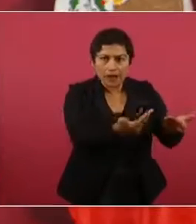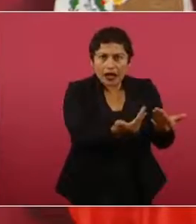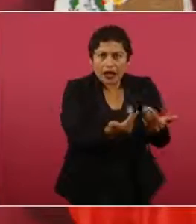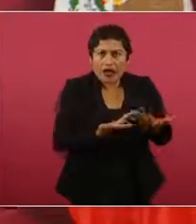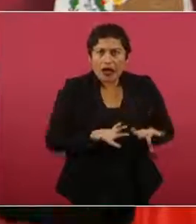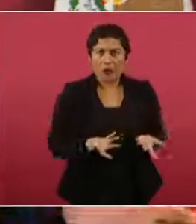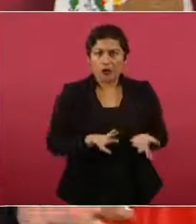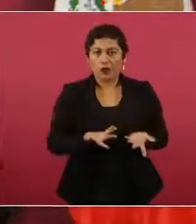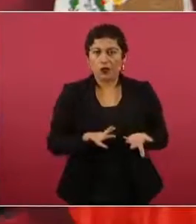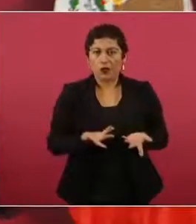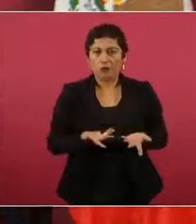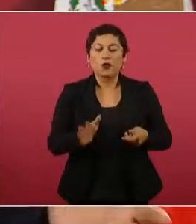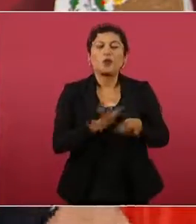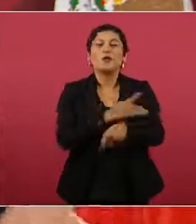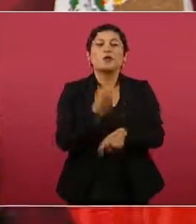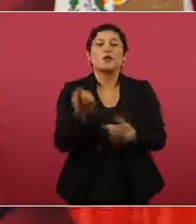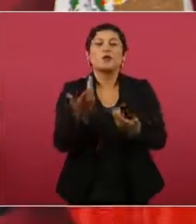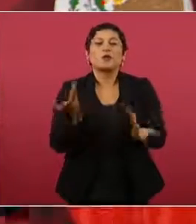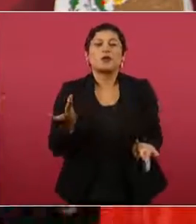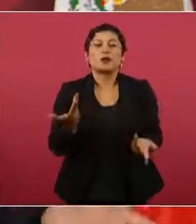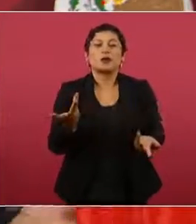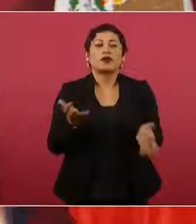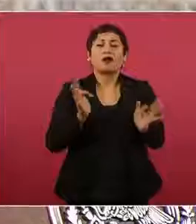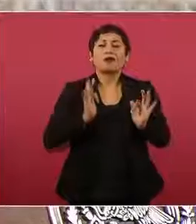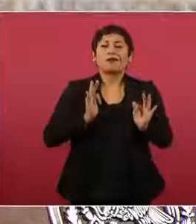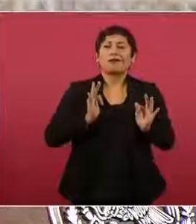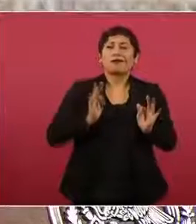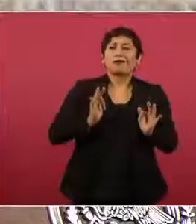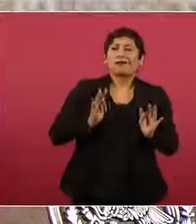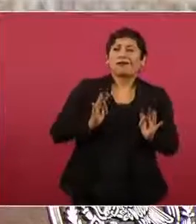de que se les hizo muy cómodo comprar